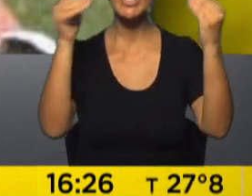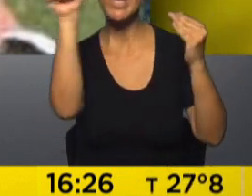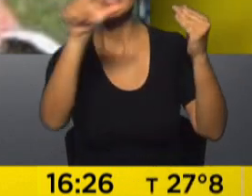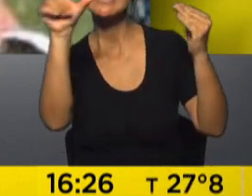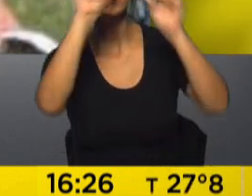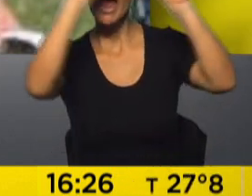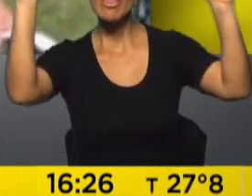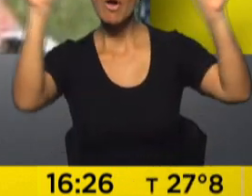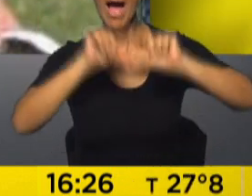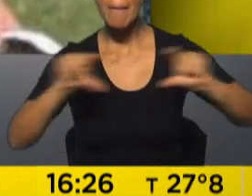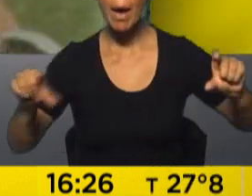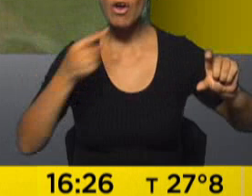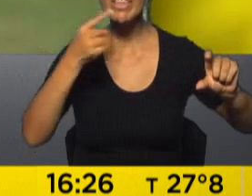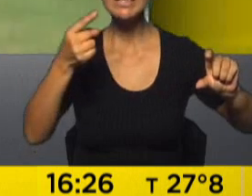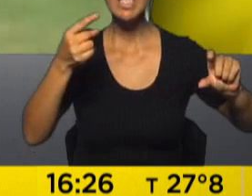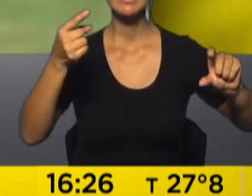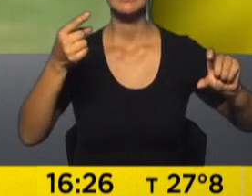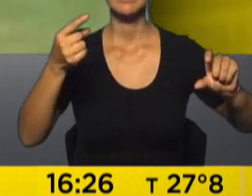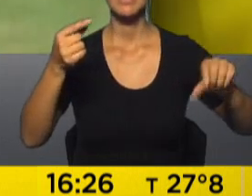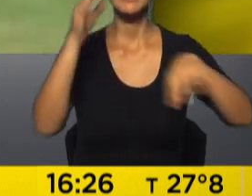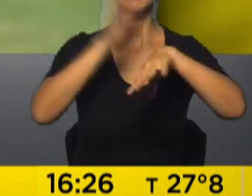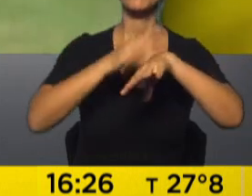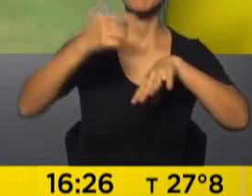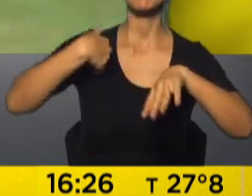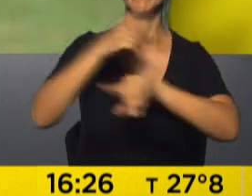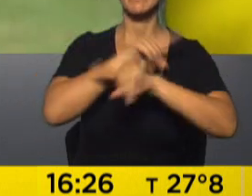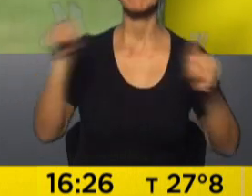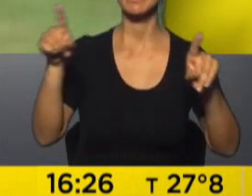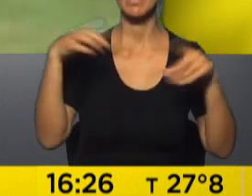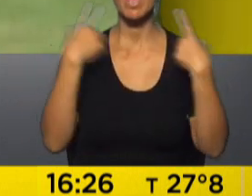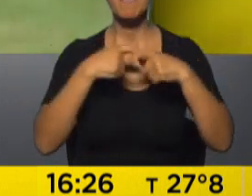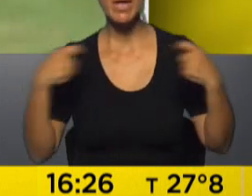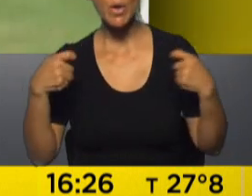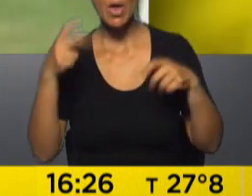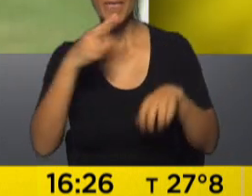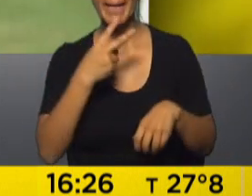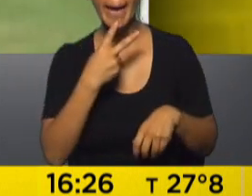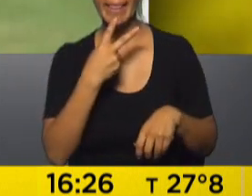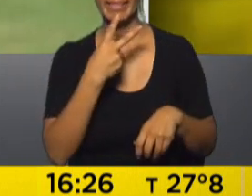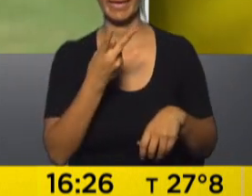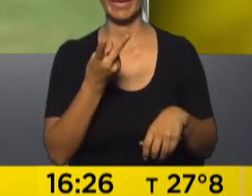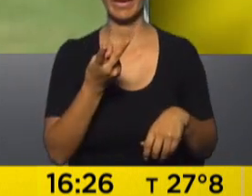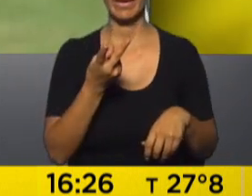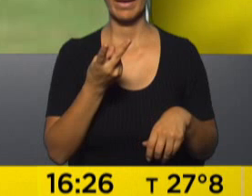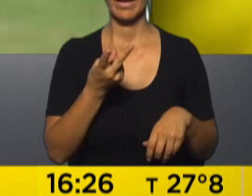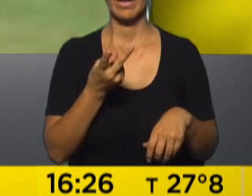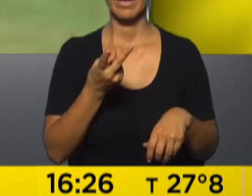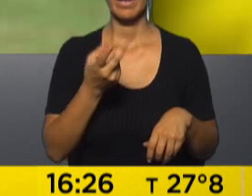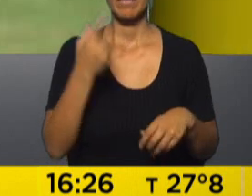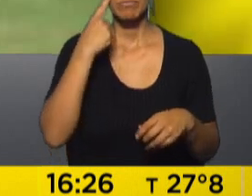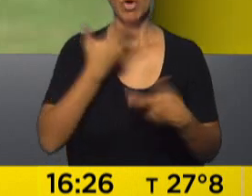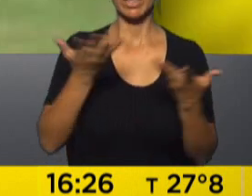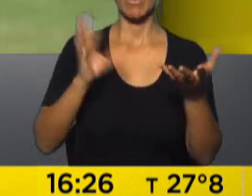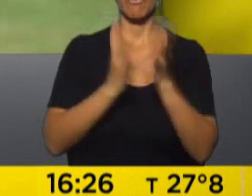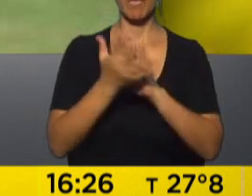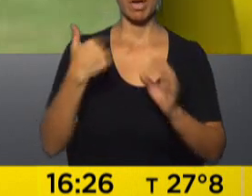la frase "la culpa no era mía", el pañuelo verde, el hecho de aparecer como una víctima de violencia